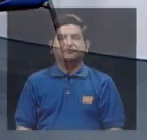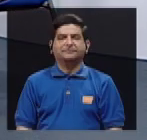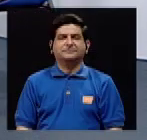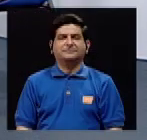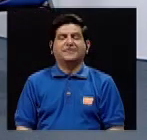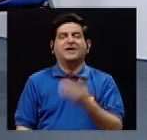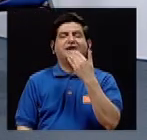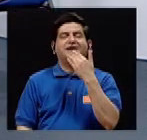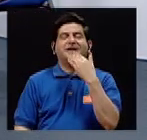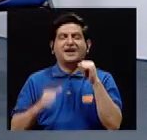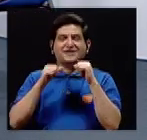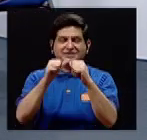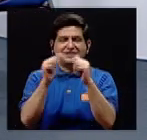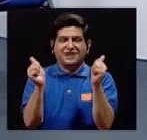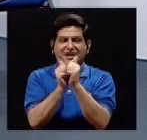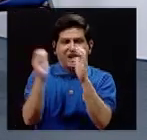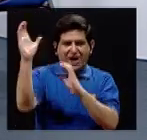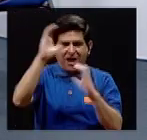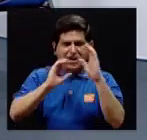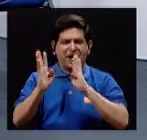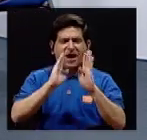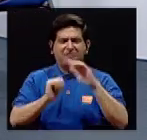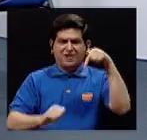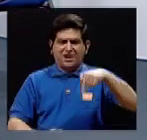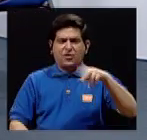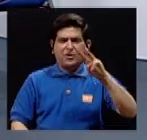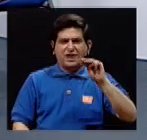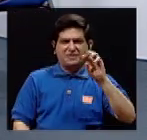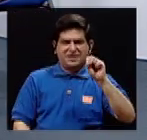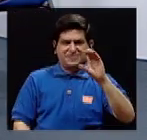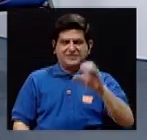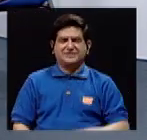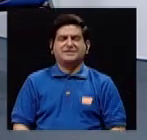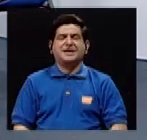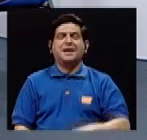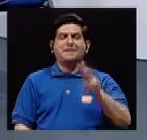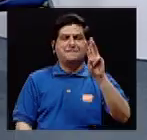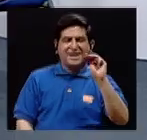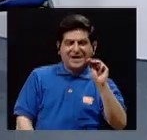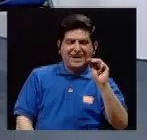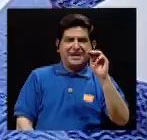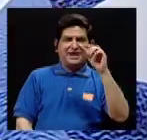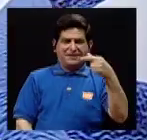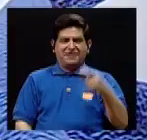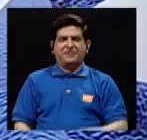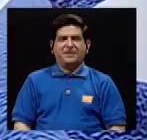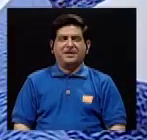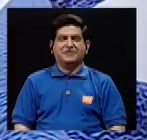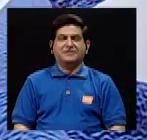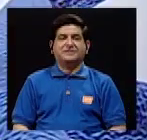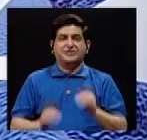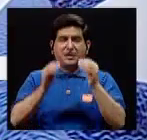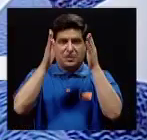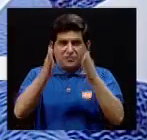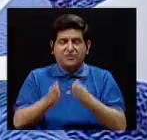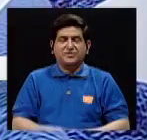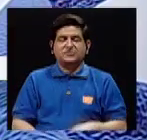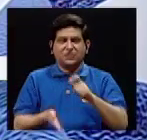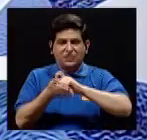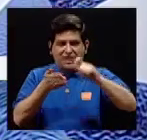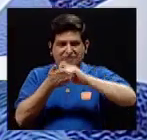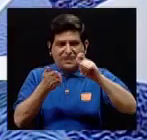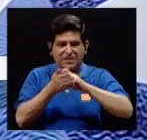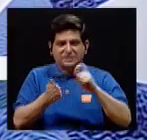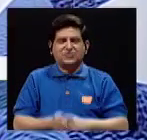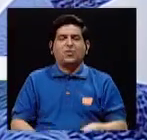regresamos Gracias por continuar con conciencia estamos hablando con la máster María Elena gavarrete profesora e investigadora de la escuela de